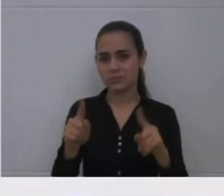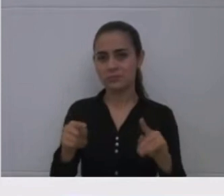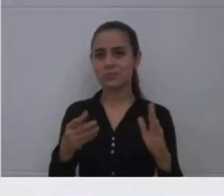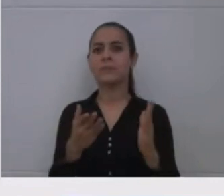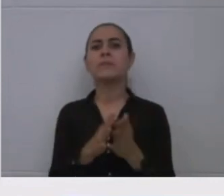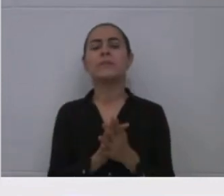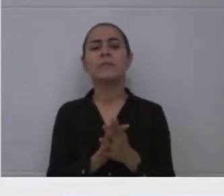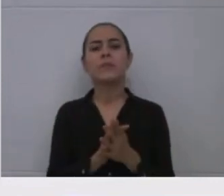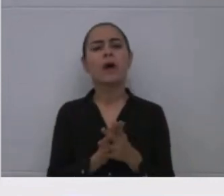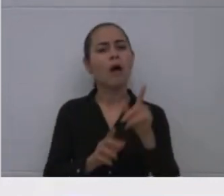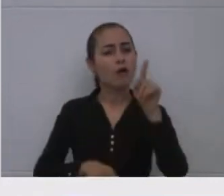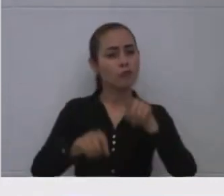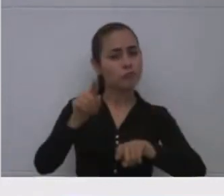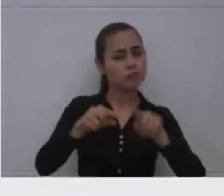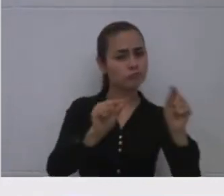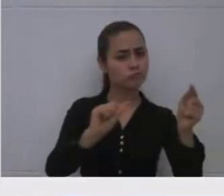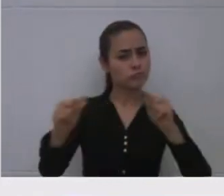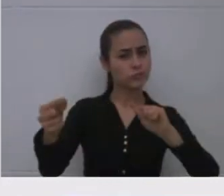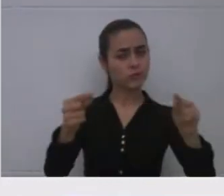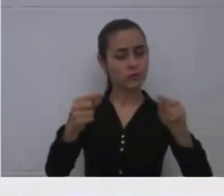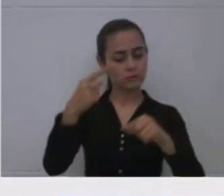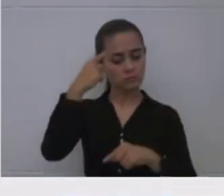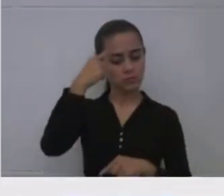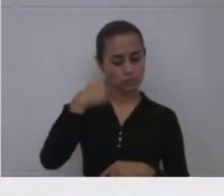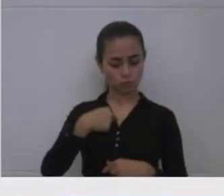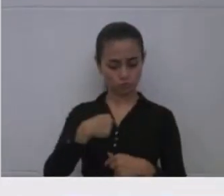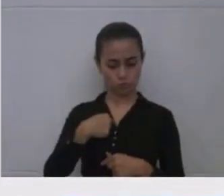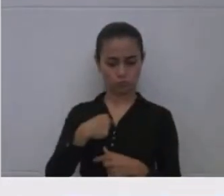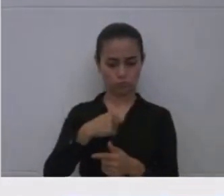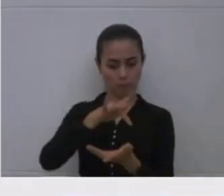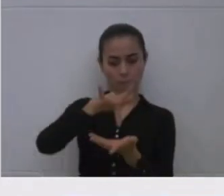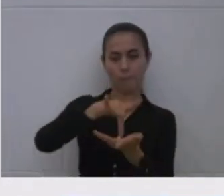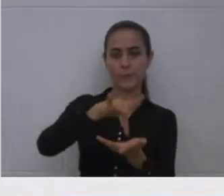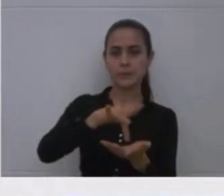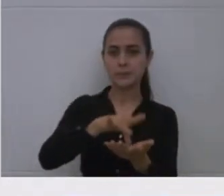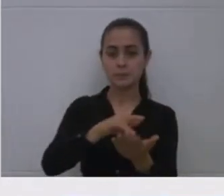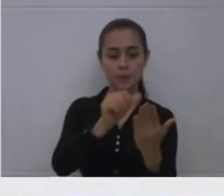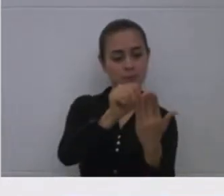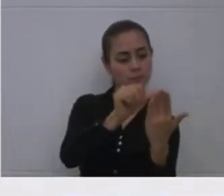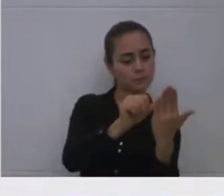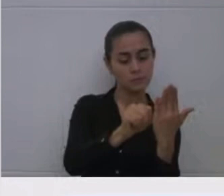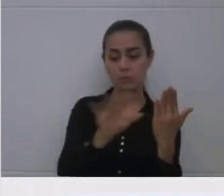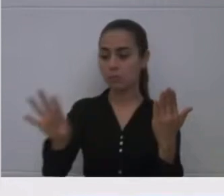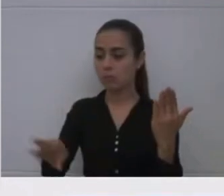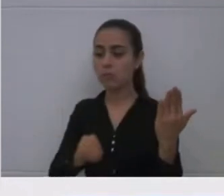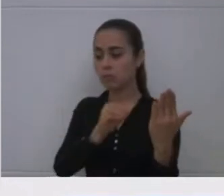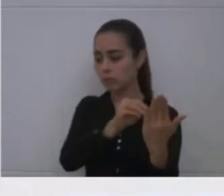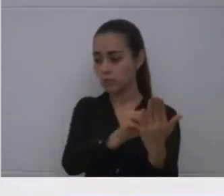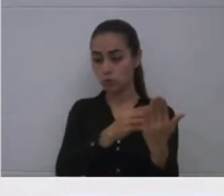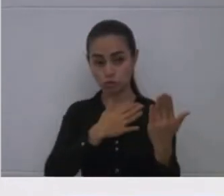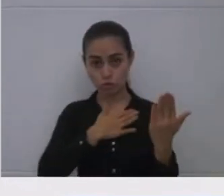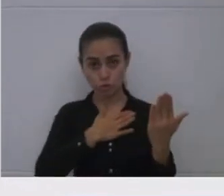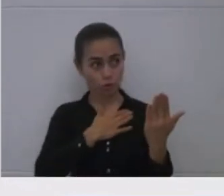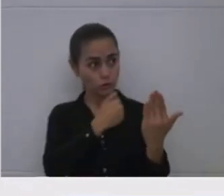Muchos debates en los que supuestamente yo tenía participación no se agendaron este año en la corporación.